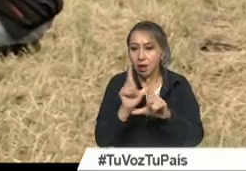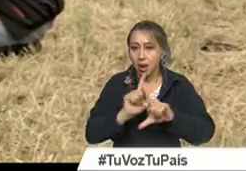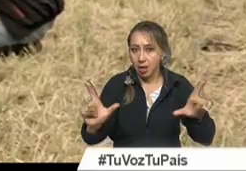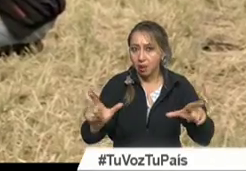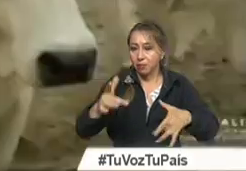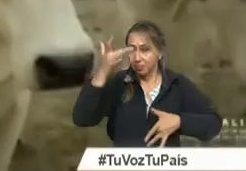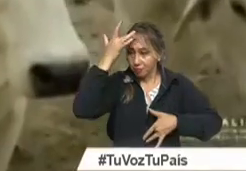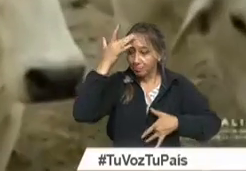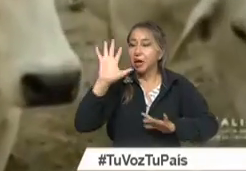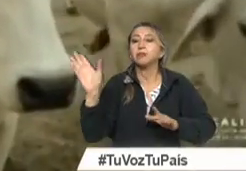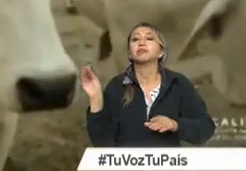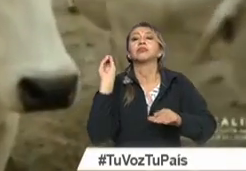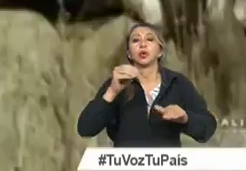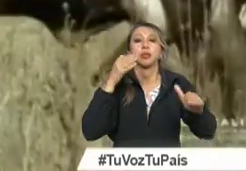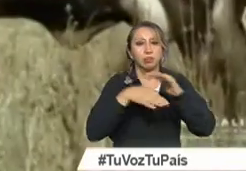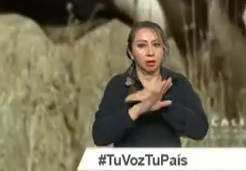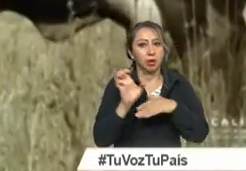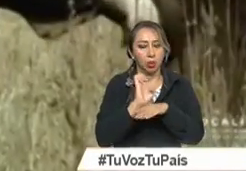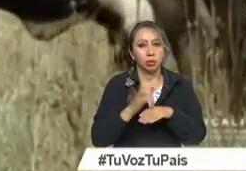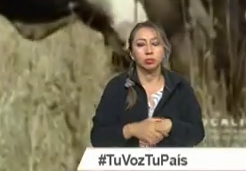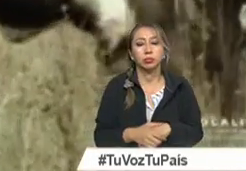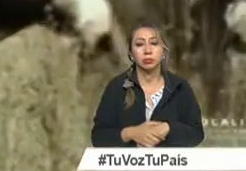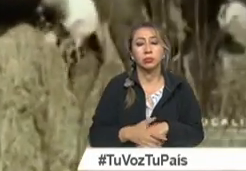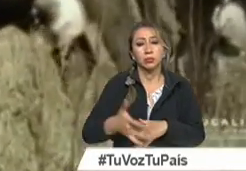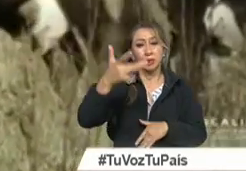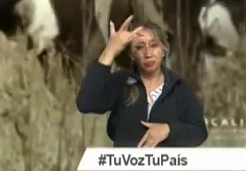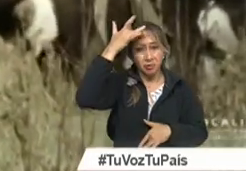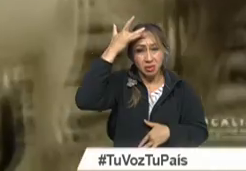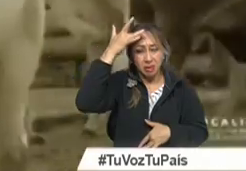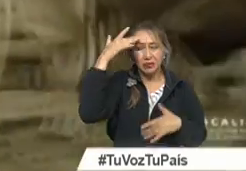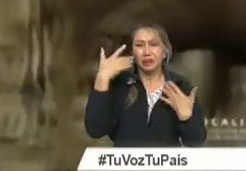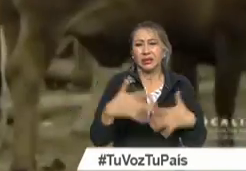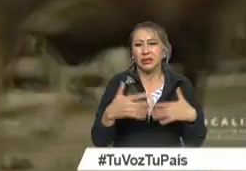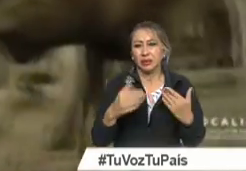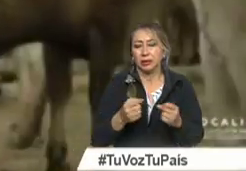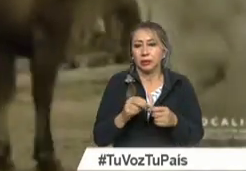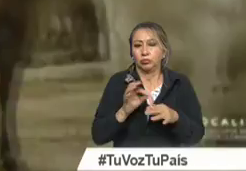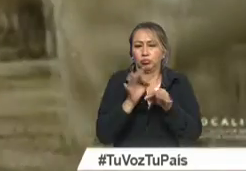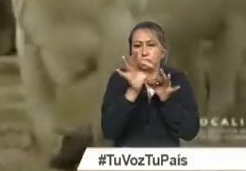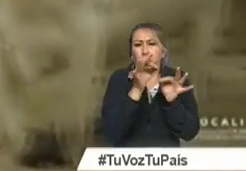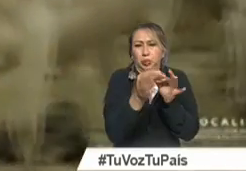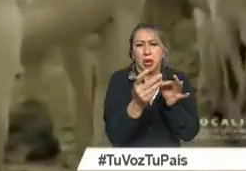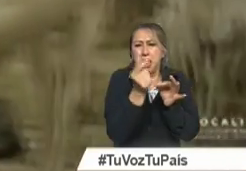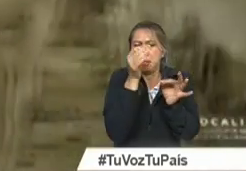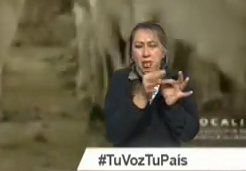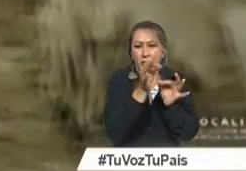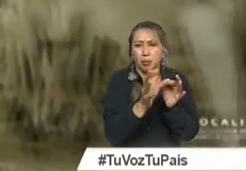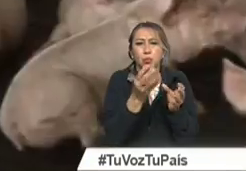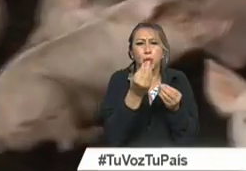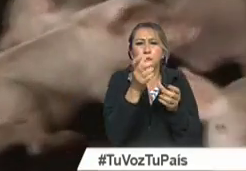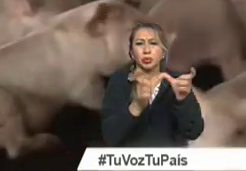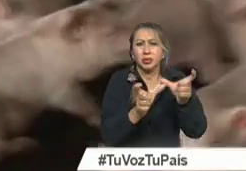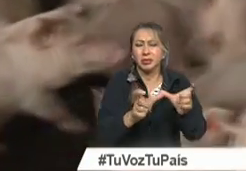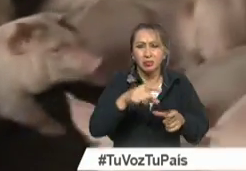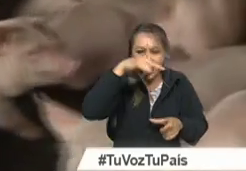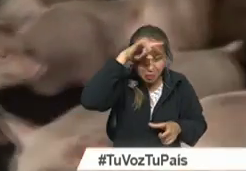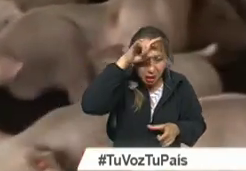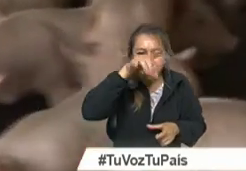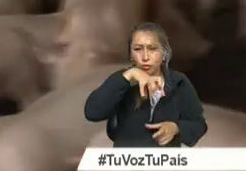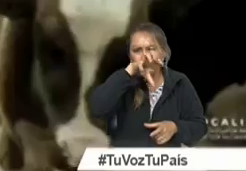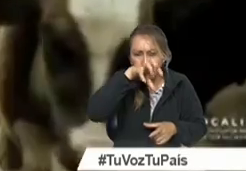la enfermedad la fiebre aftosa es una enfermedad altamente contagiosa que afecta a bovinos cerdos